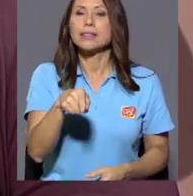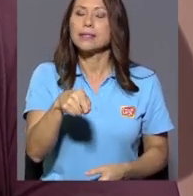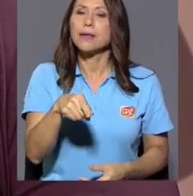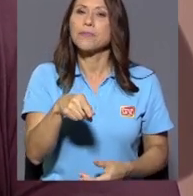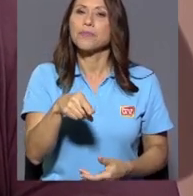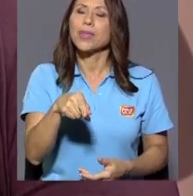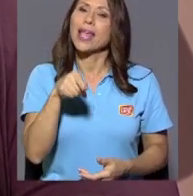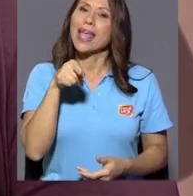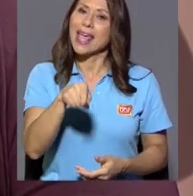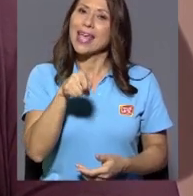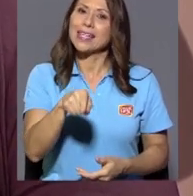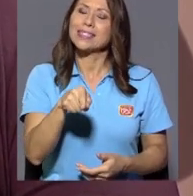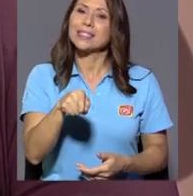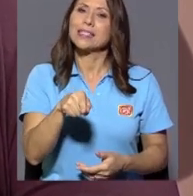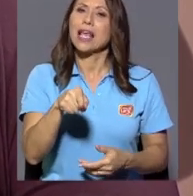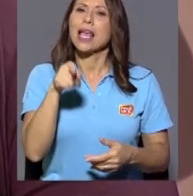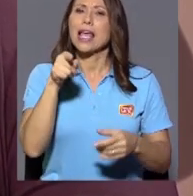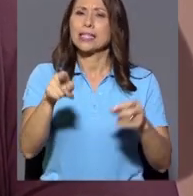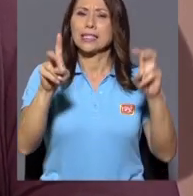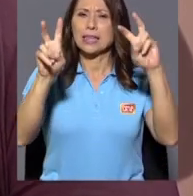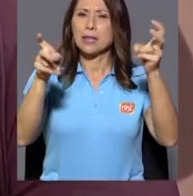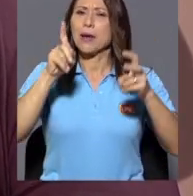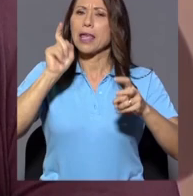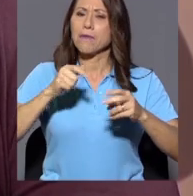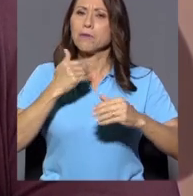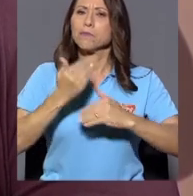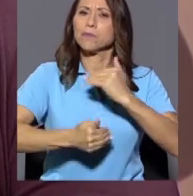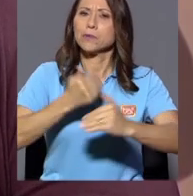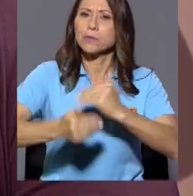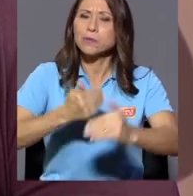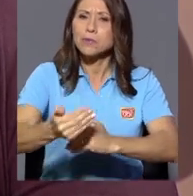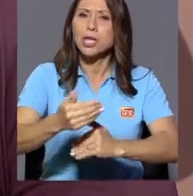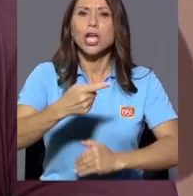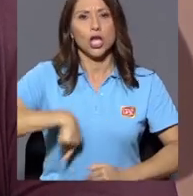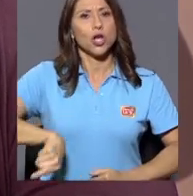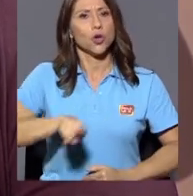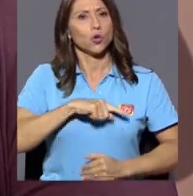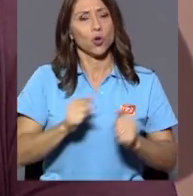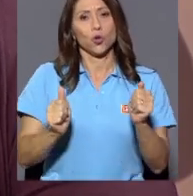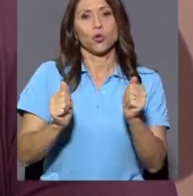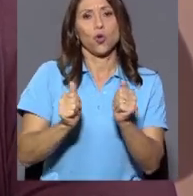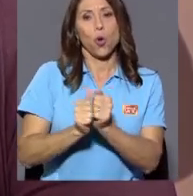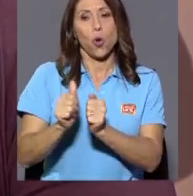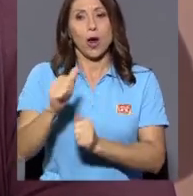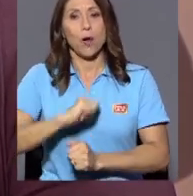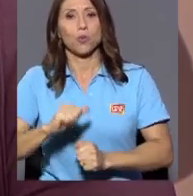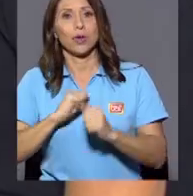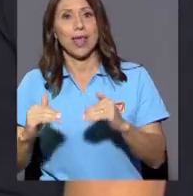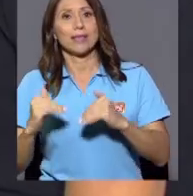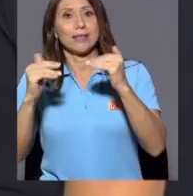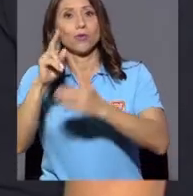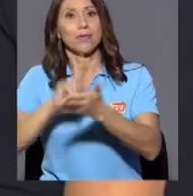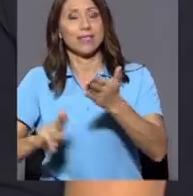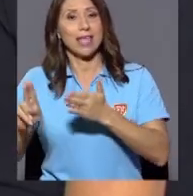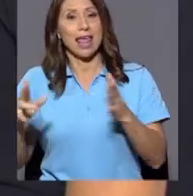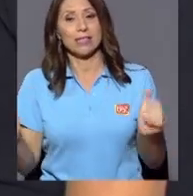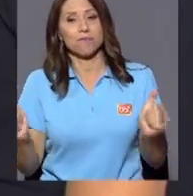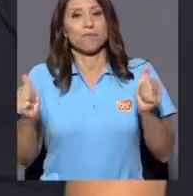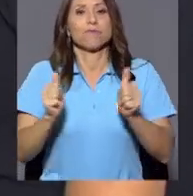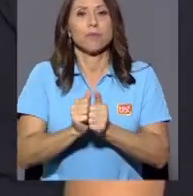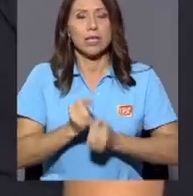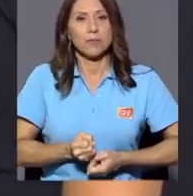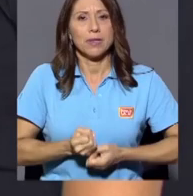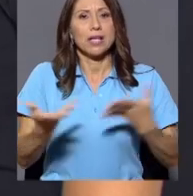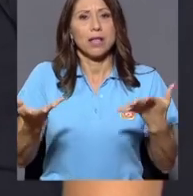ese es el tenor que hay que llevar adelante y estamos expresando nos junto con los rectores en torno a